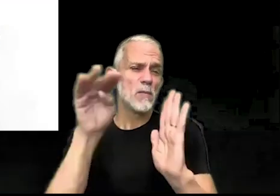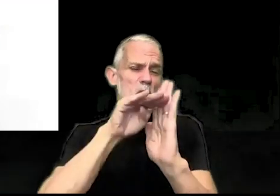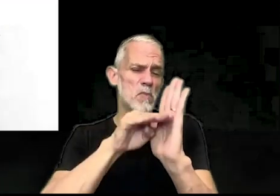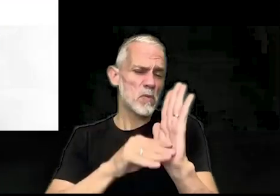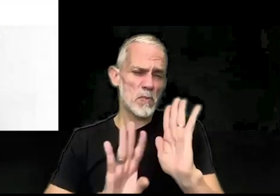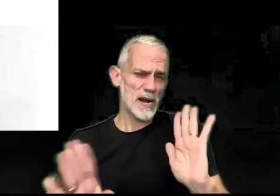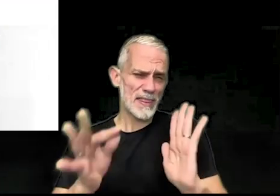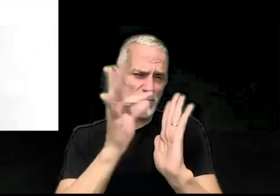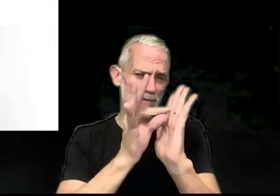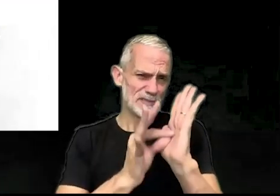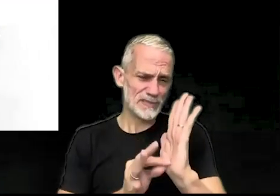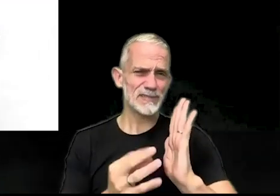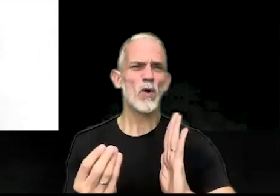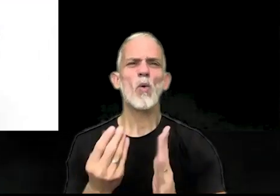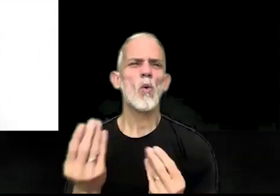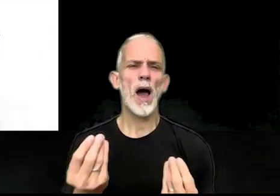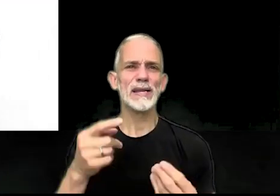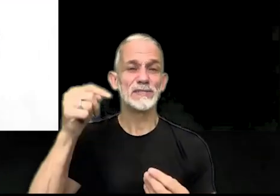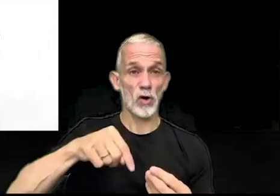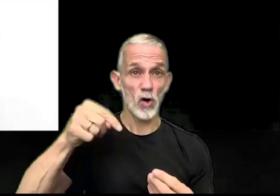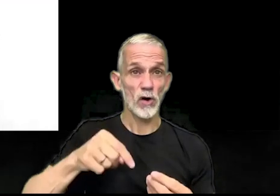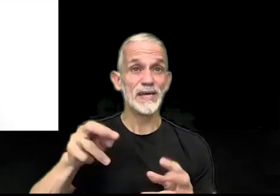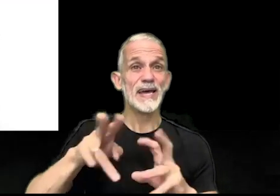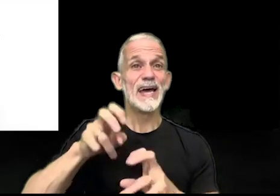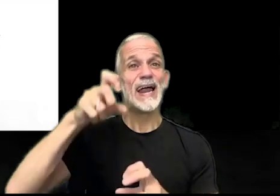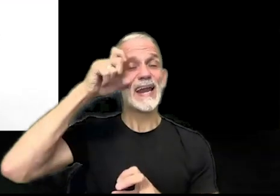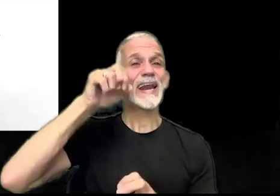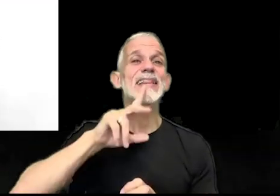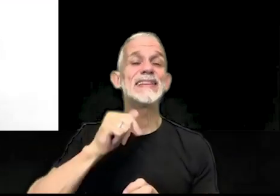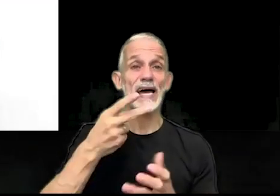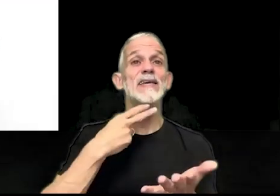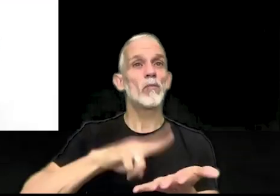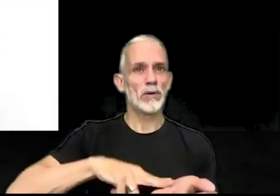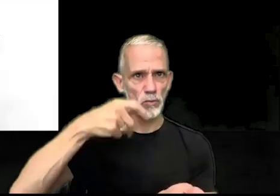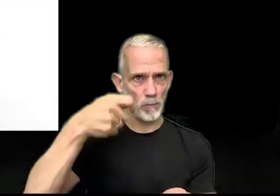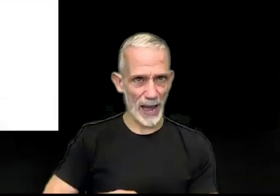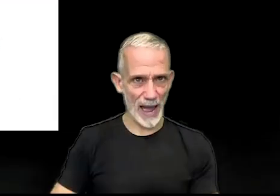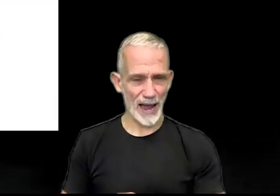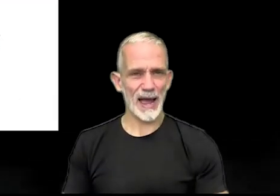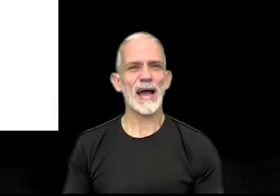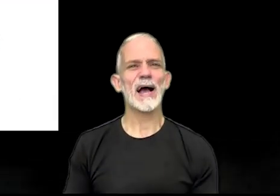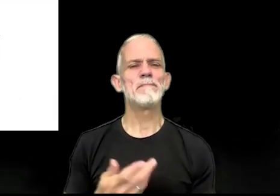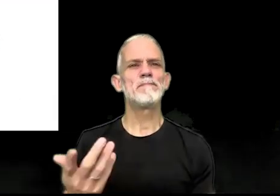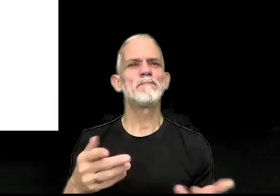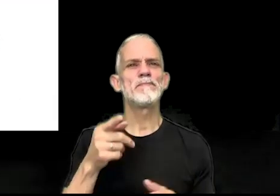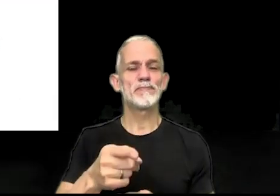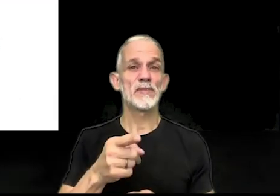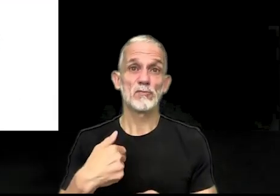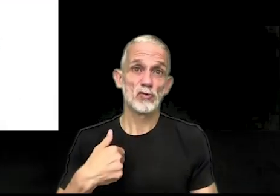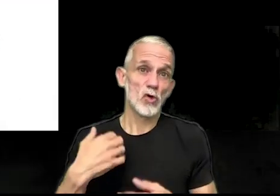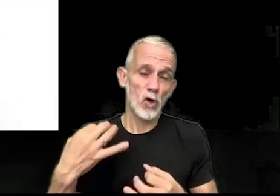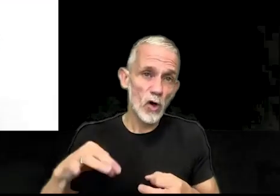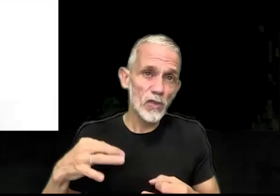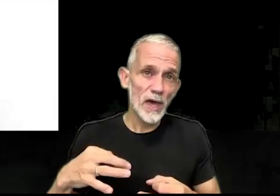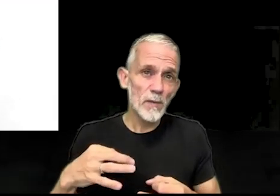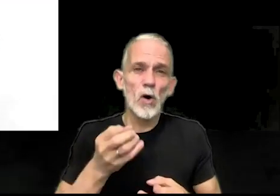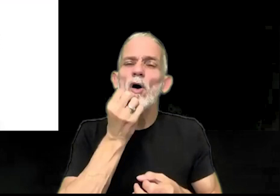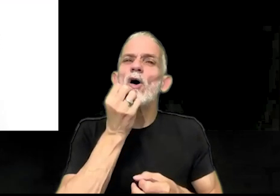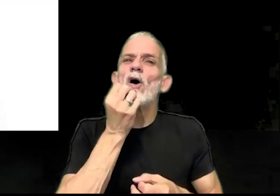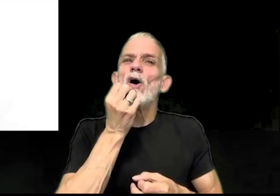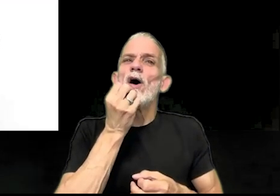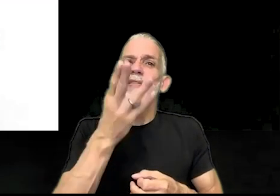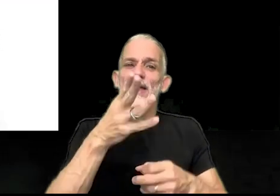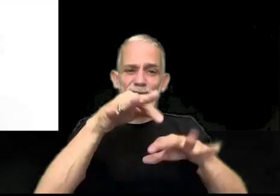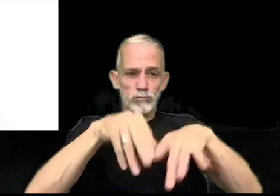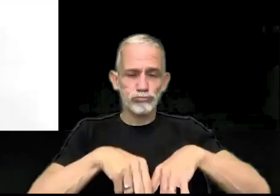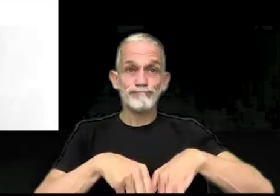enumeración de cuáles hoy son rentas grabadas, ¿sí? Donde yo tendré que exteriorizar